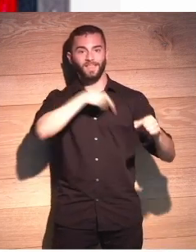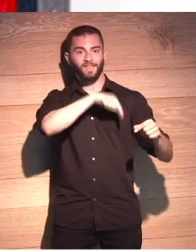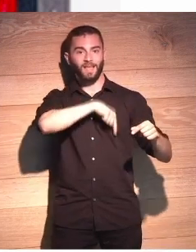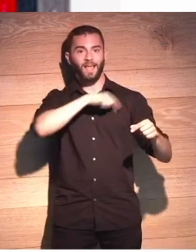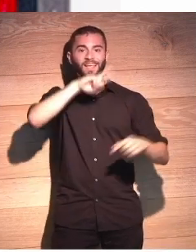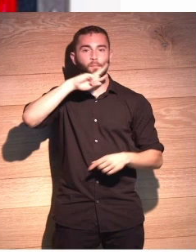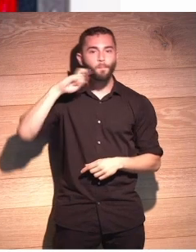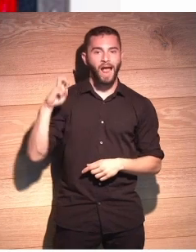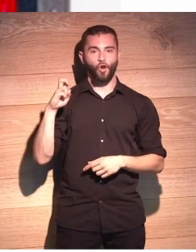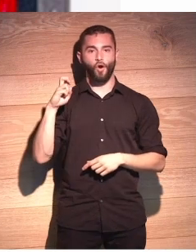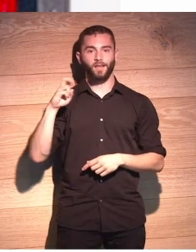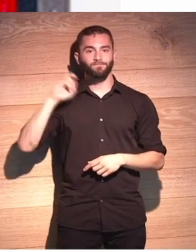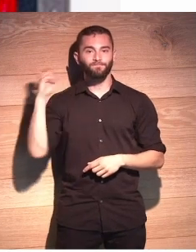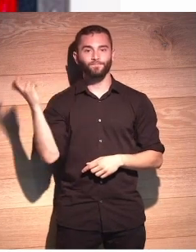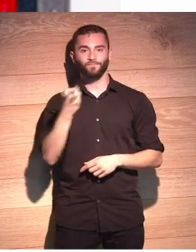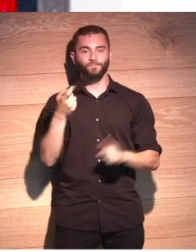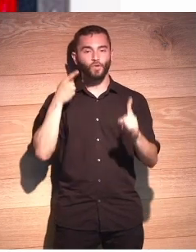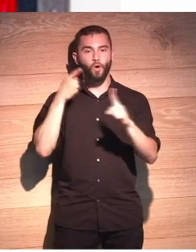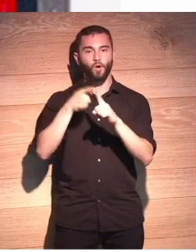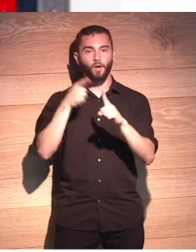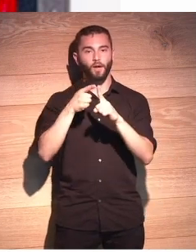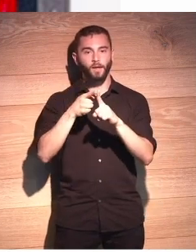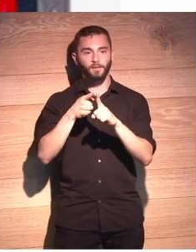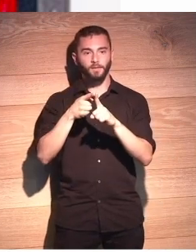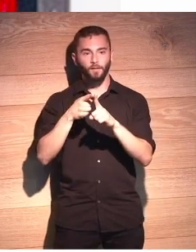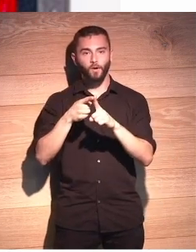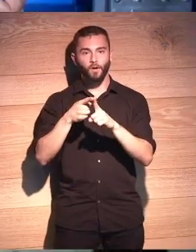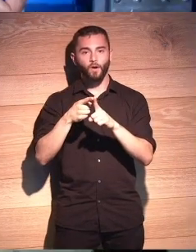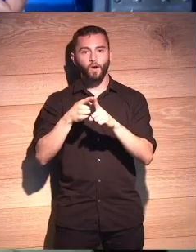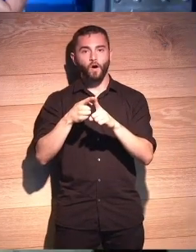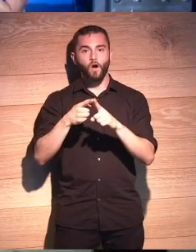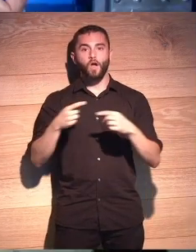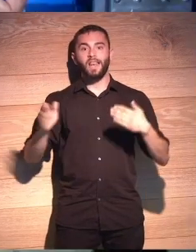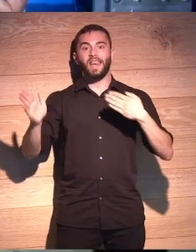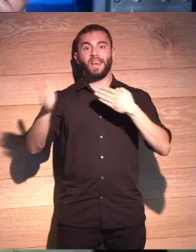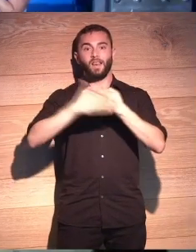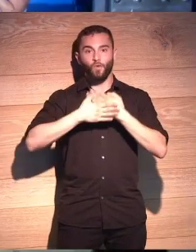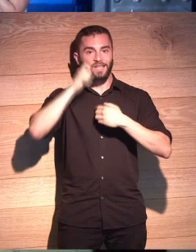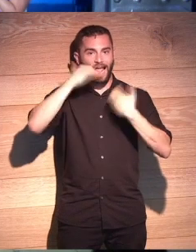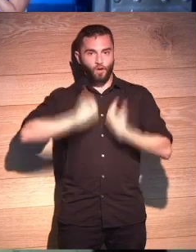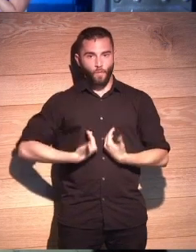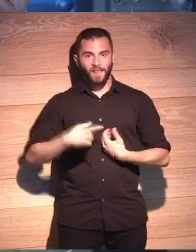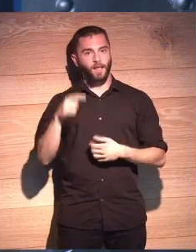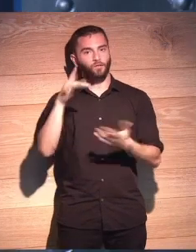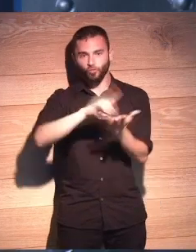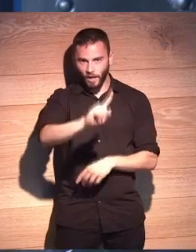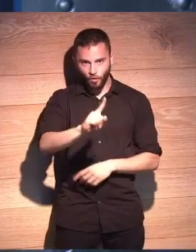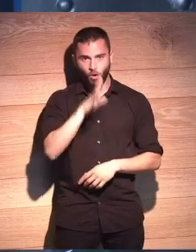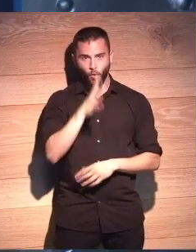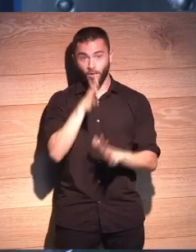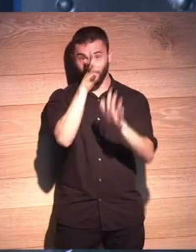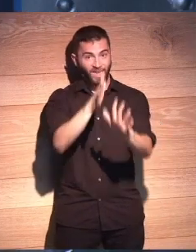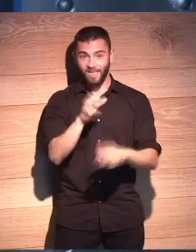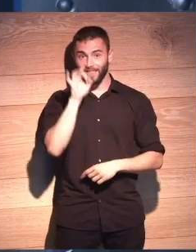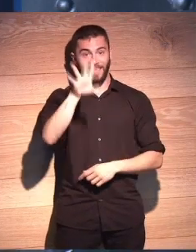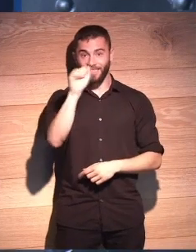de los valores, para que no se le cierre la escotilla a la humanidad. Porque esto está pasando en los próximos 10,